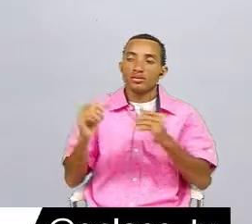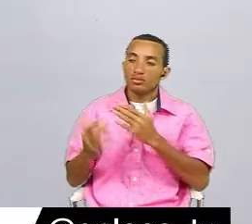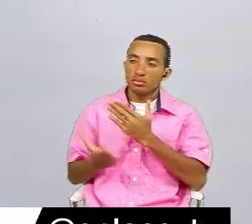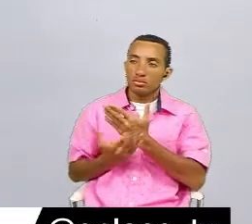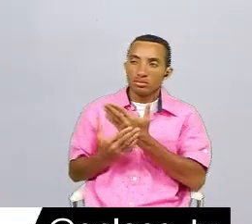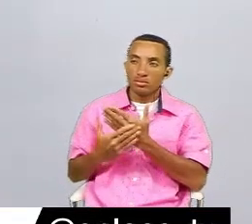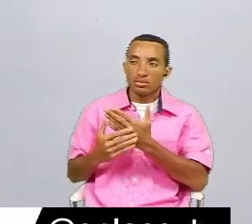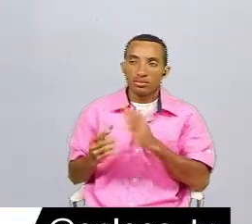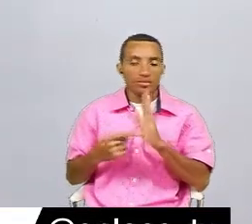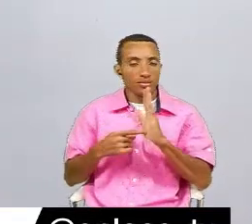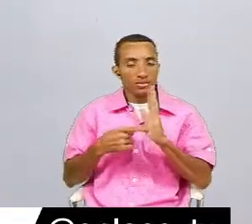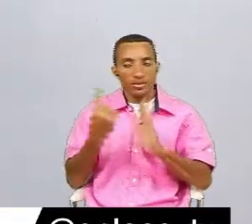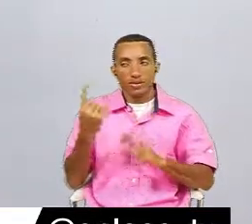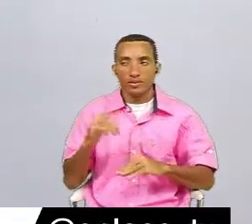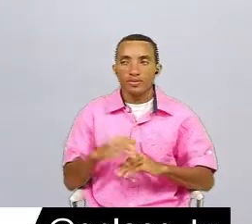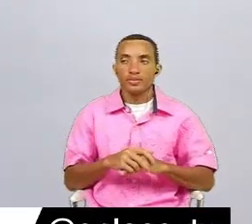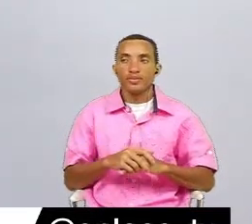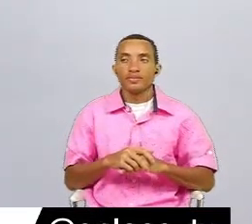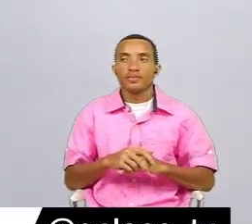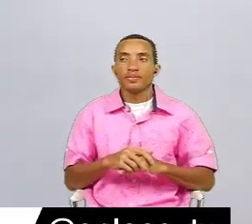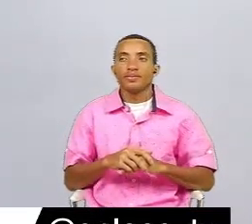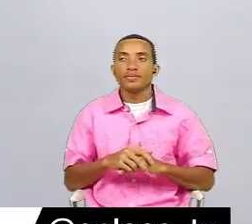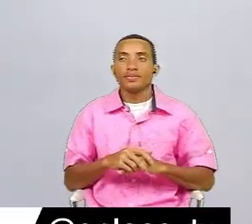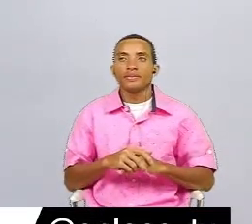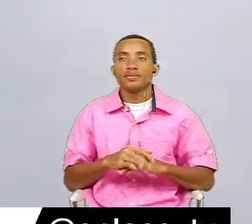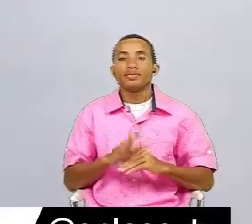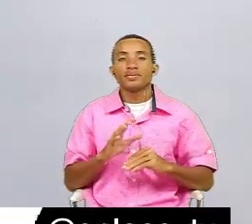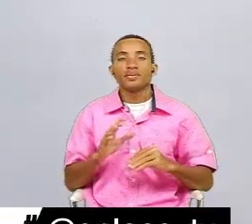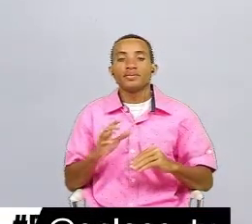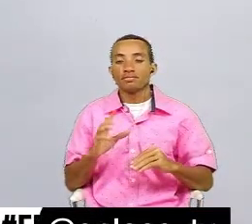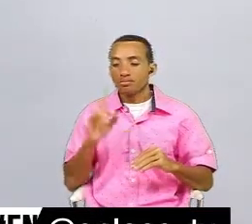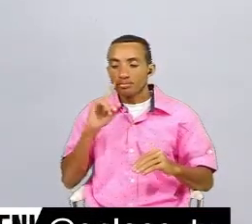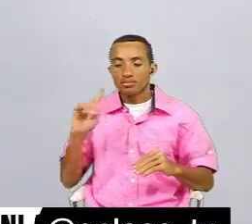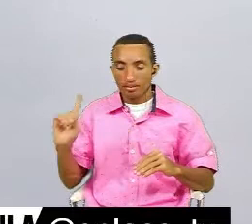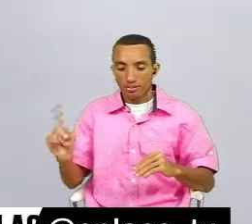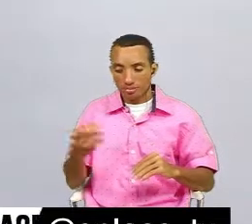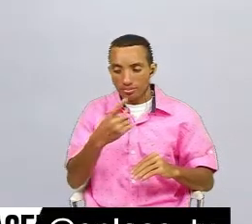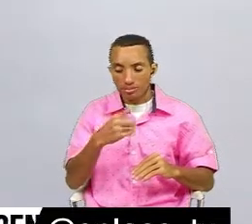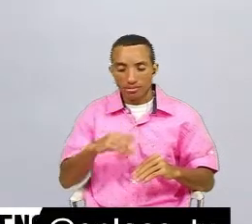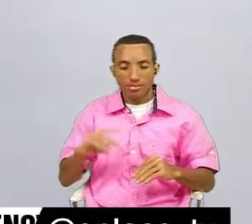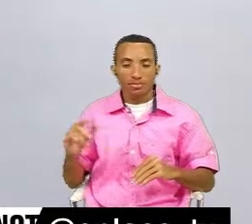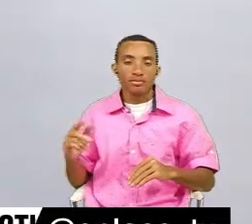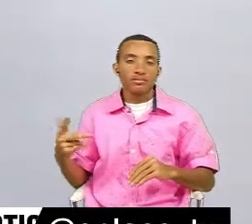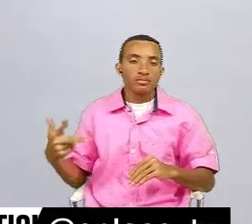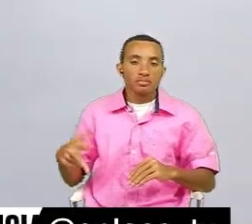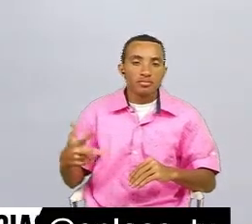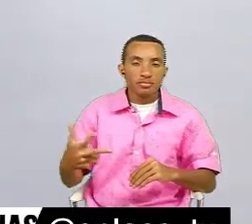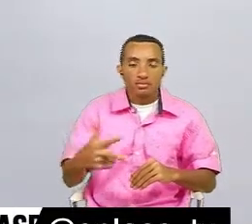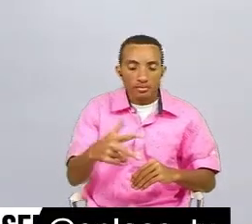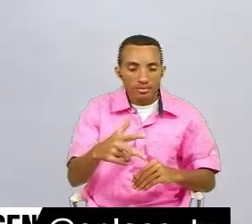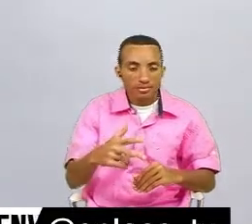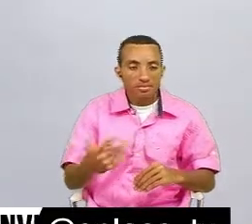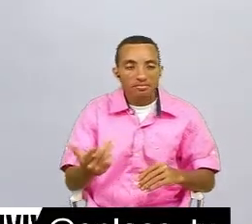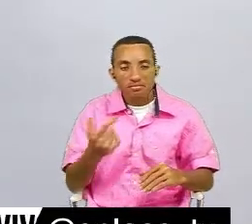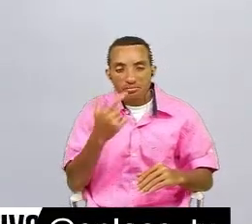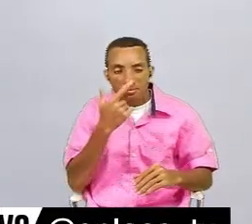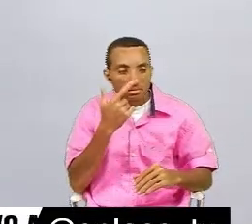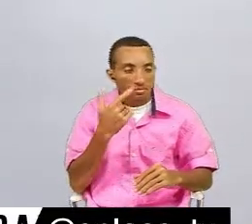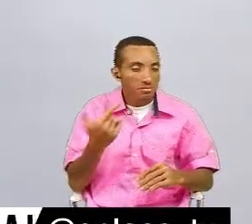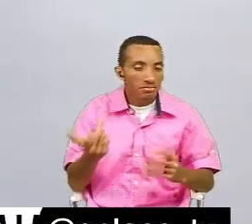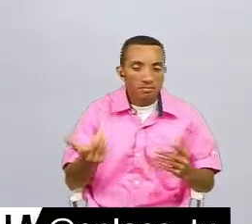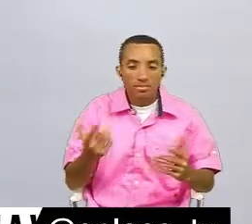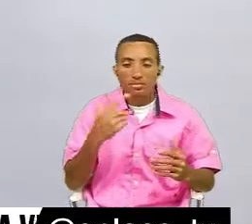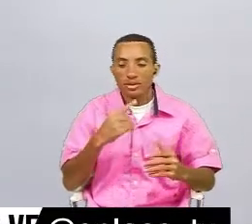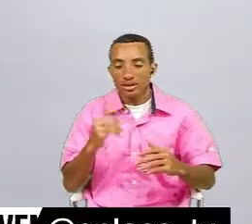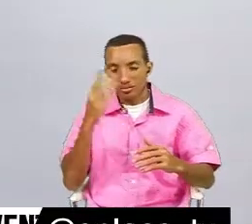yo inmediatamente mandé unas unidades allá a ver cuál era la situación. Entiendo que hay unas tachuelas regadas en